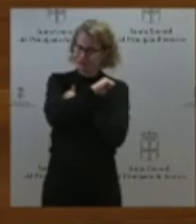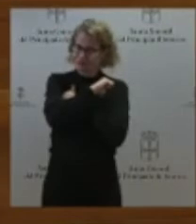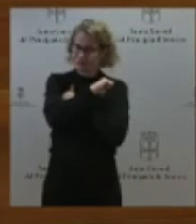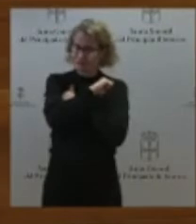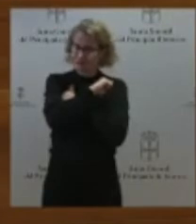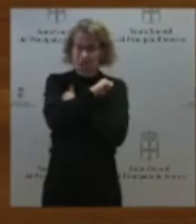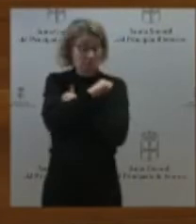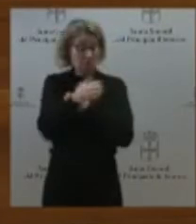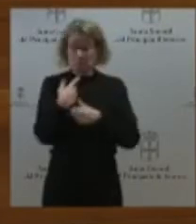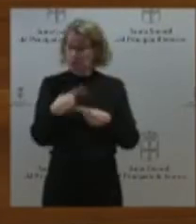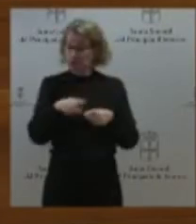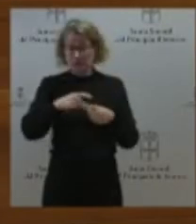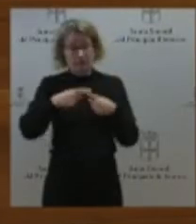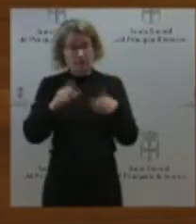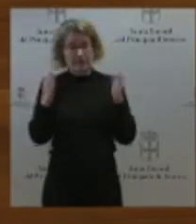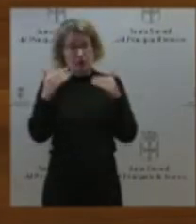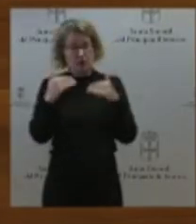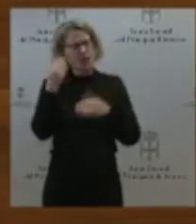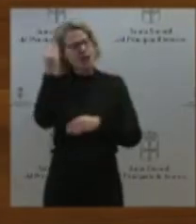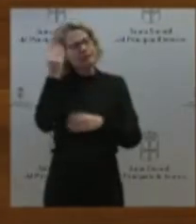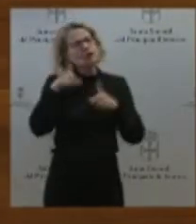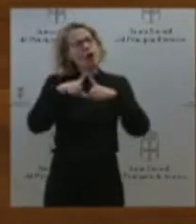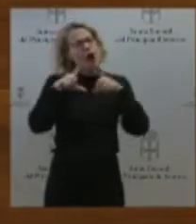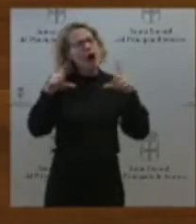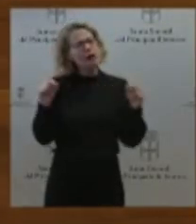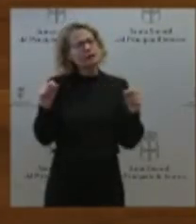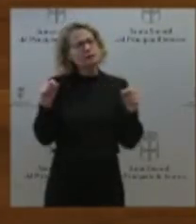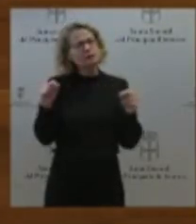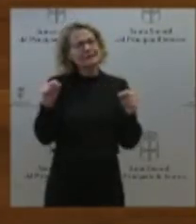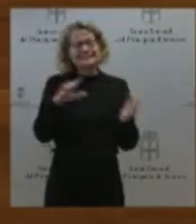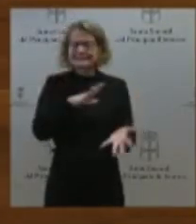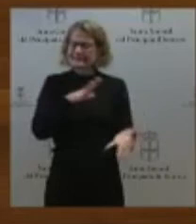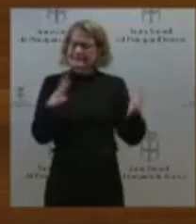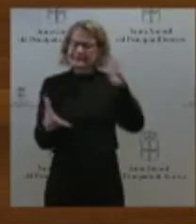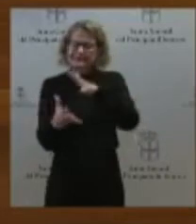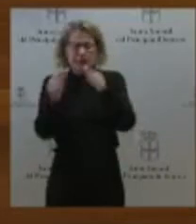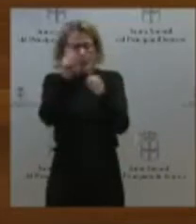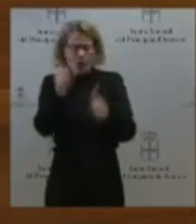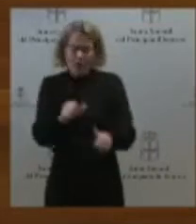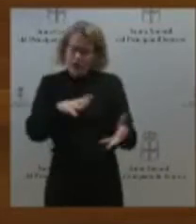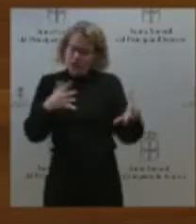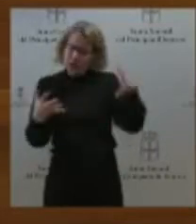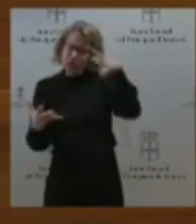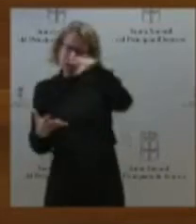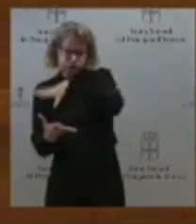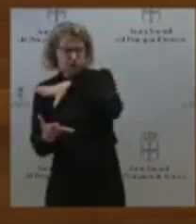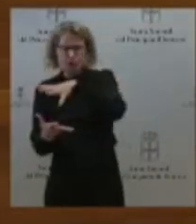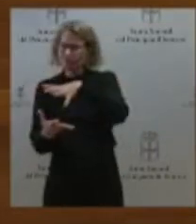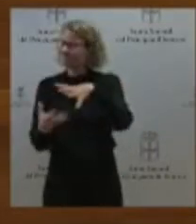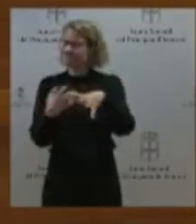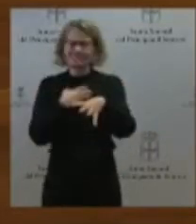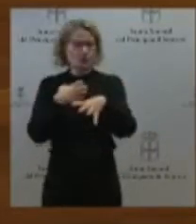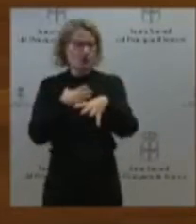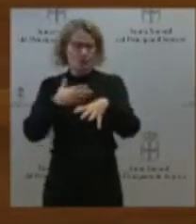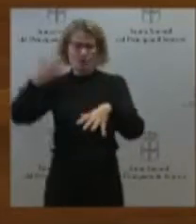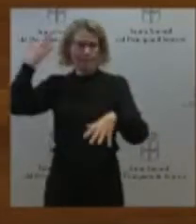Creo que Asturias no ha hallado un recambio todavía al modelo que asentó su riqueza en el tardofranquismo y avivó su bienestar durante las primeras décadas de la